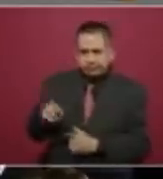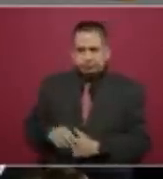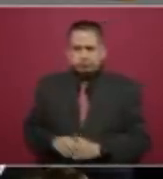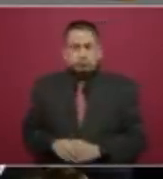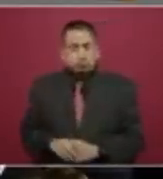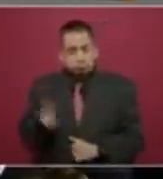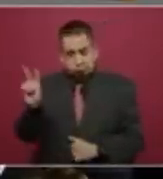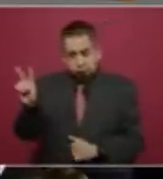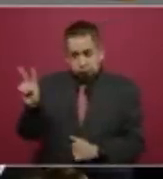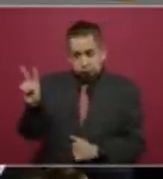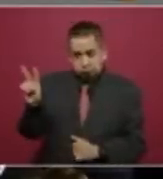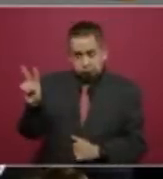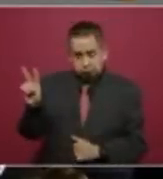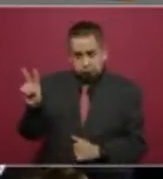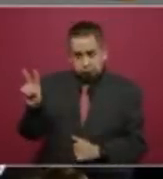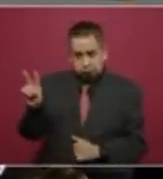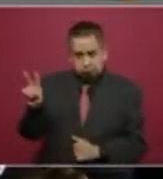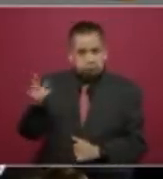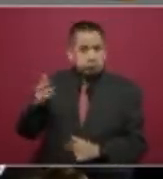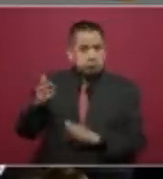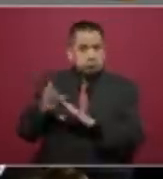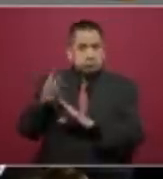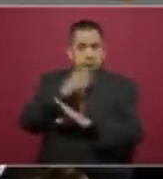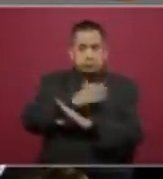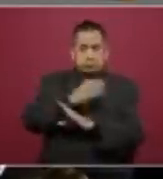Miren cómo estaba.